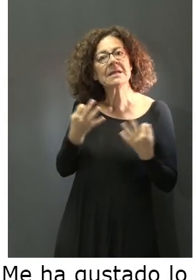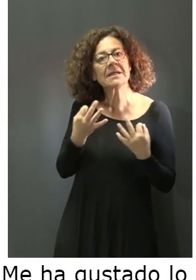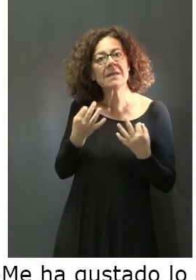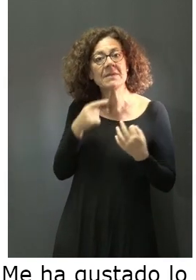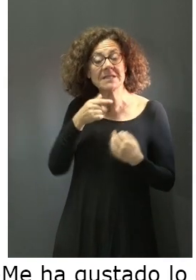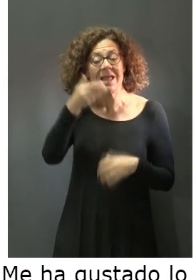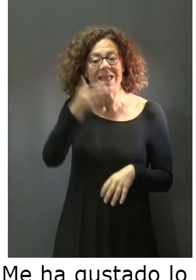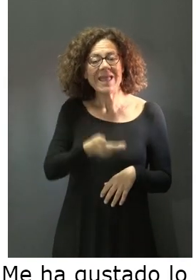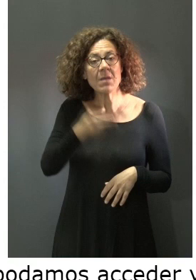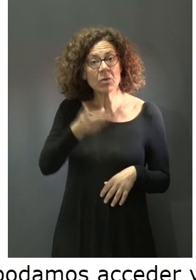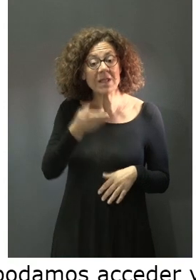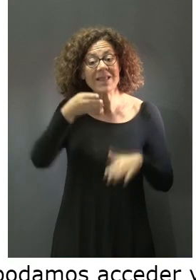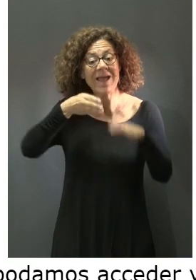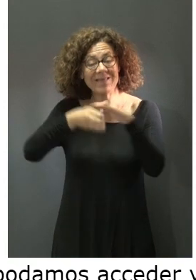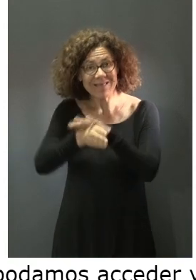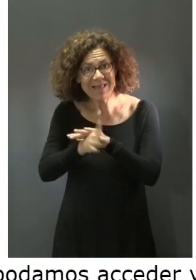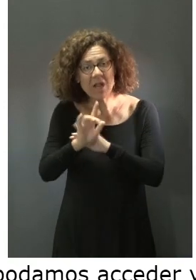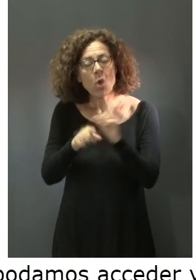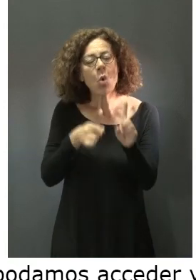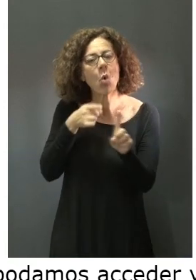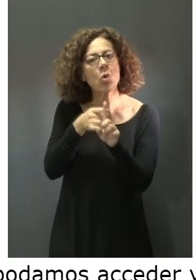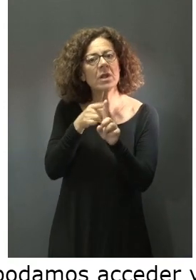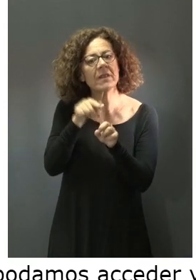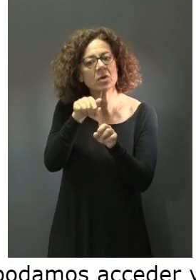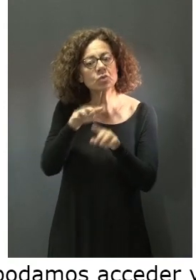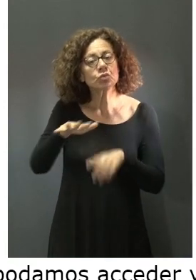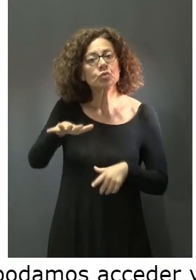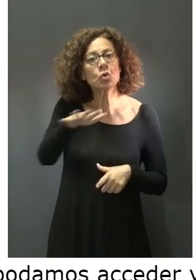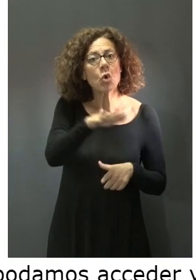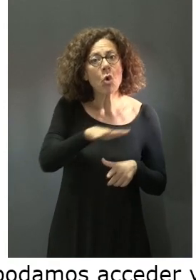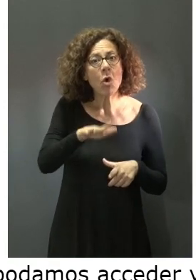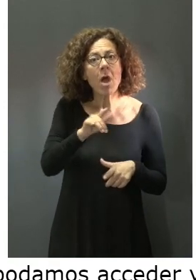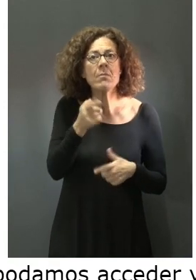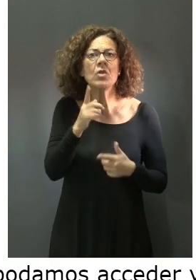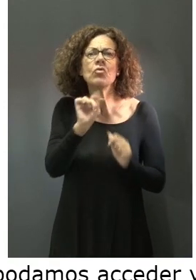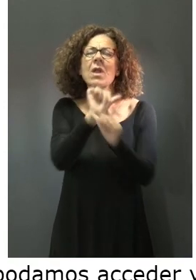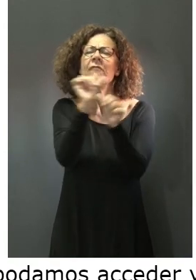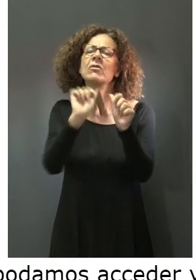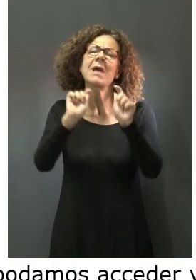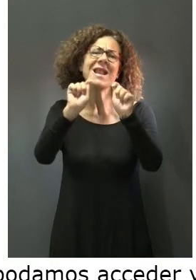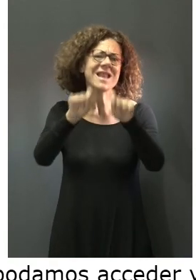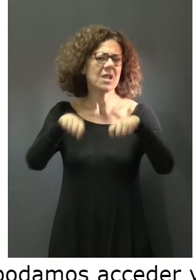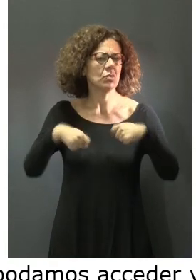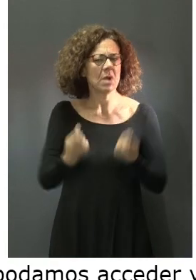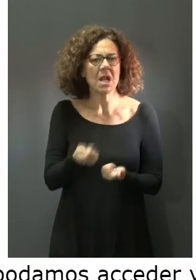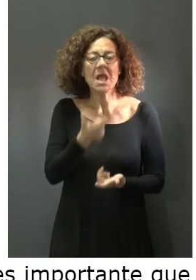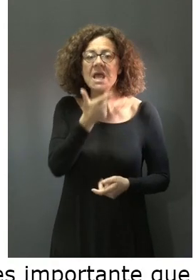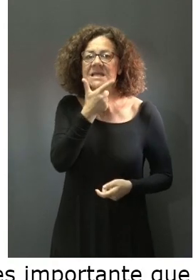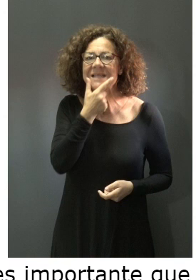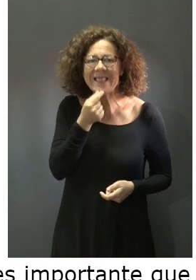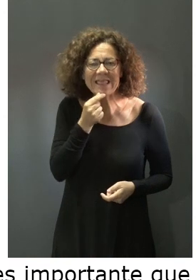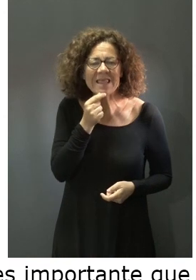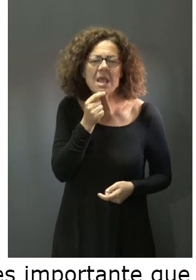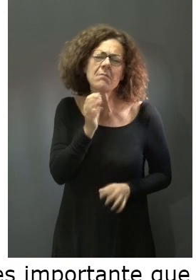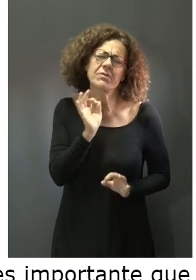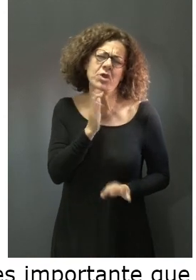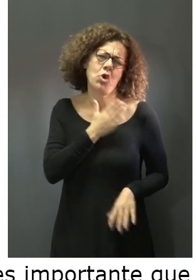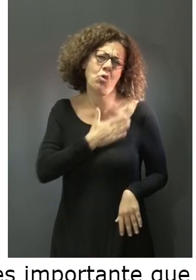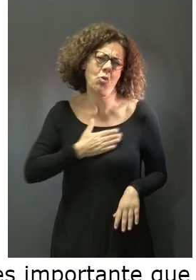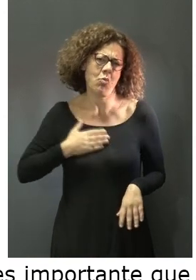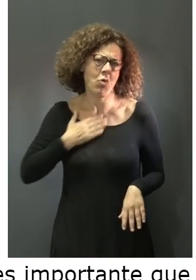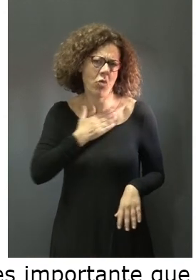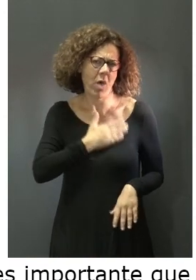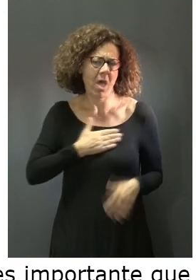es importante que podamos acceder y hacer uso de sus contenidos, pero de una forma natural, sencilla y cómoda. Es